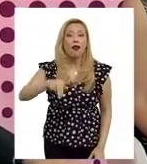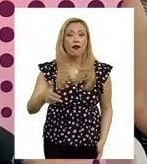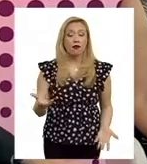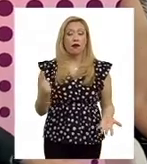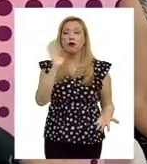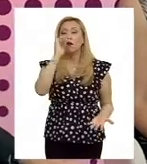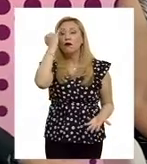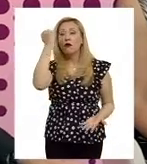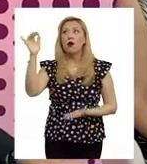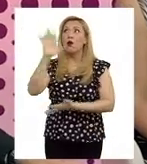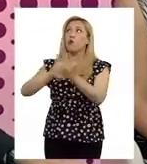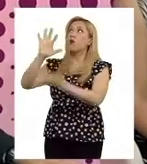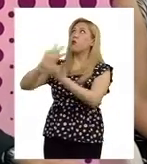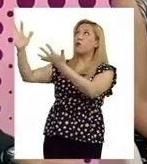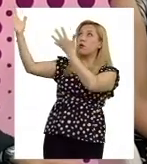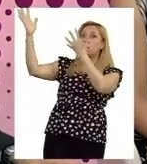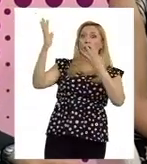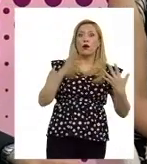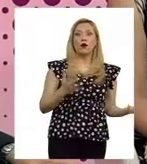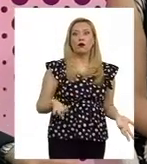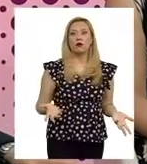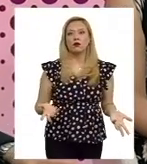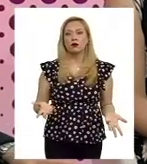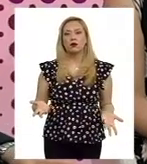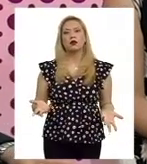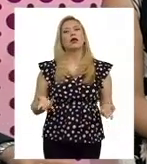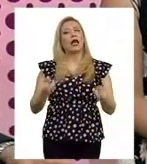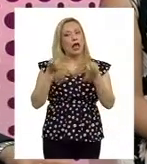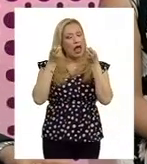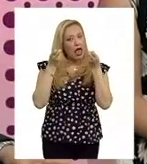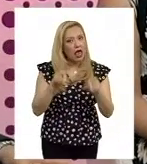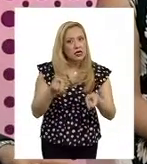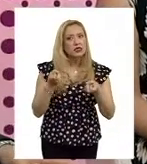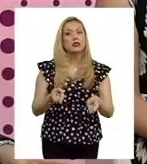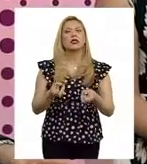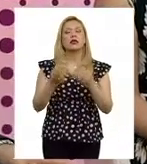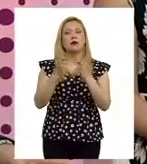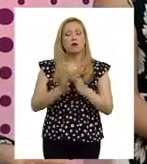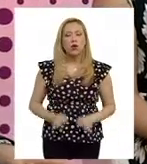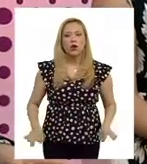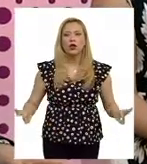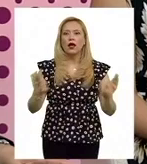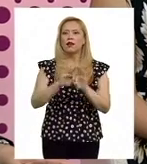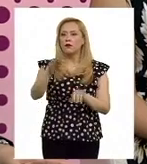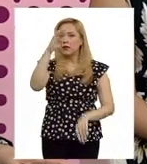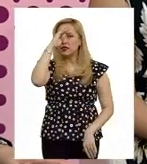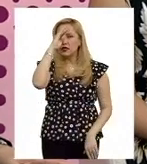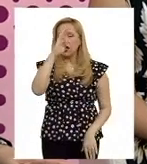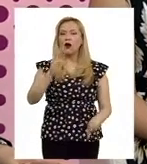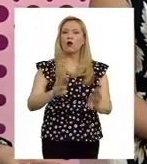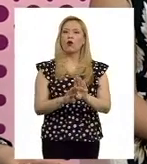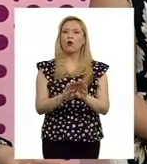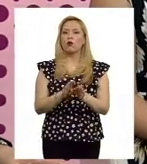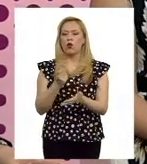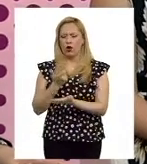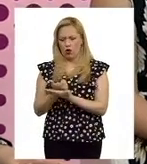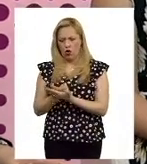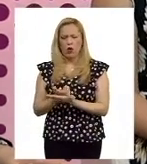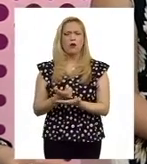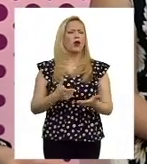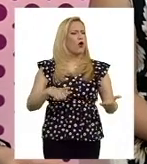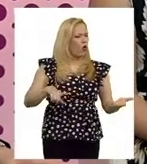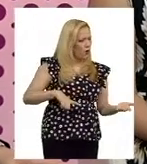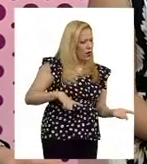que incide en toda la dinámica poblacional, tanto en sus aspectos sociales, económicos y en la política también,